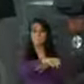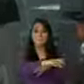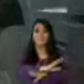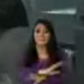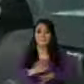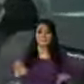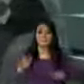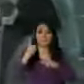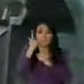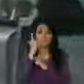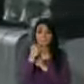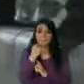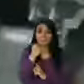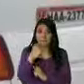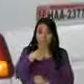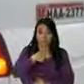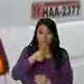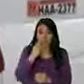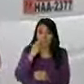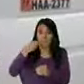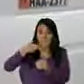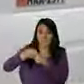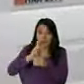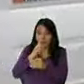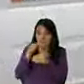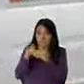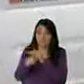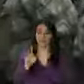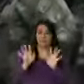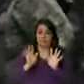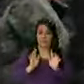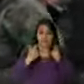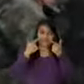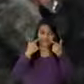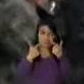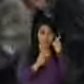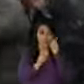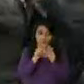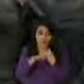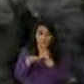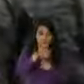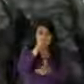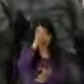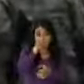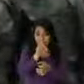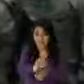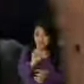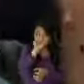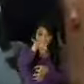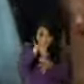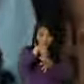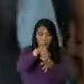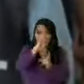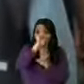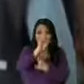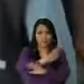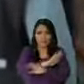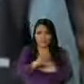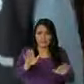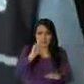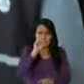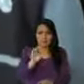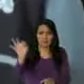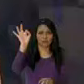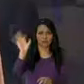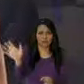El ejército aclaró que no toma partido alguno y dijo que observará que la voluntad del pueblo se garantice al 100% y exigió un ágil